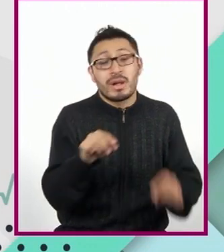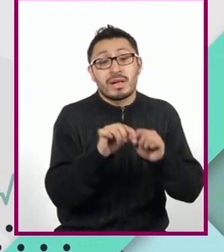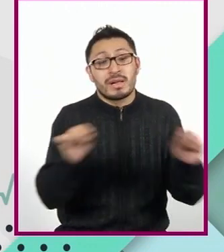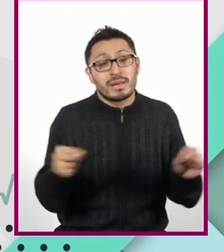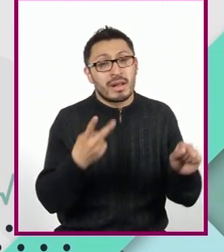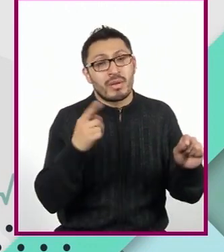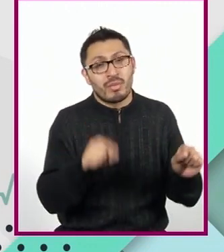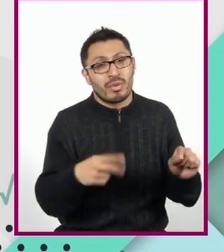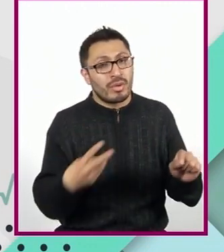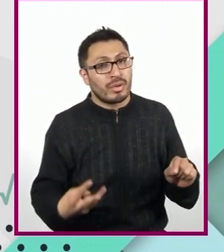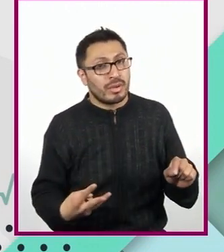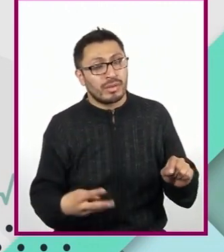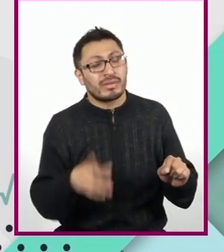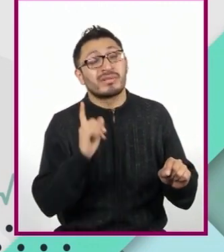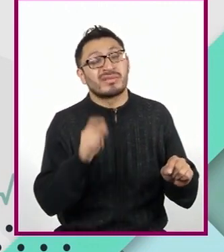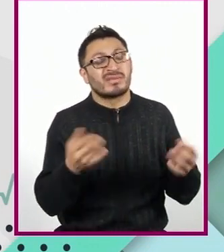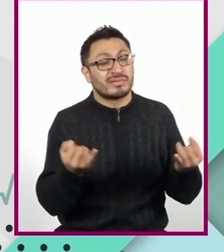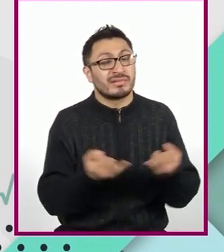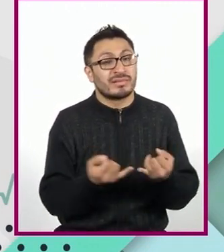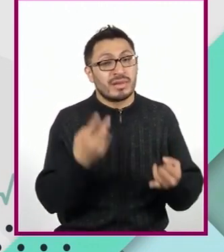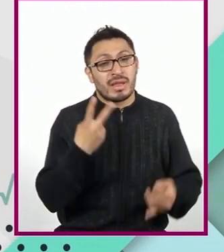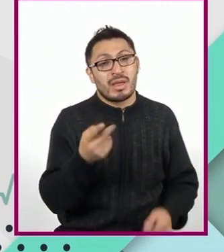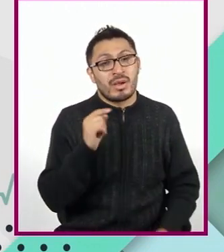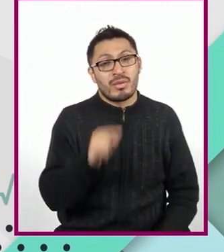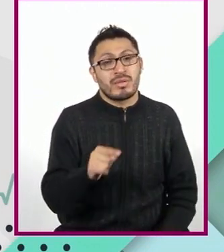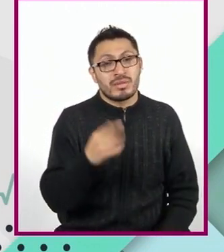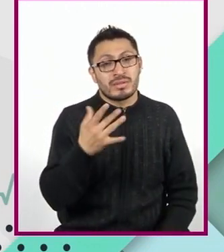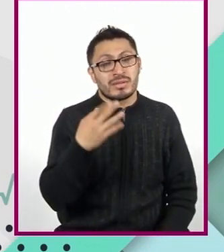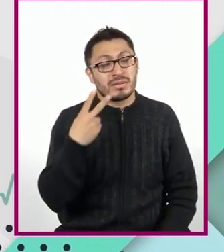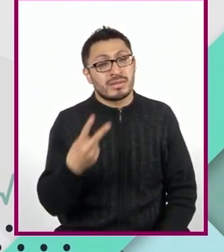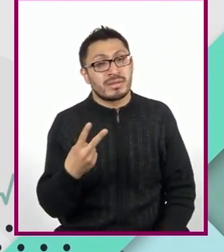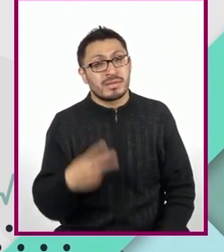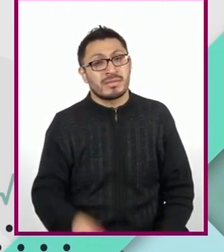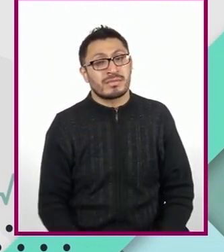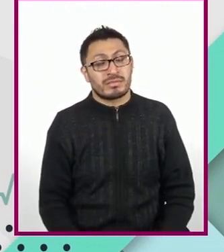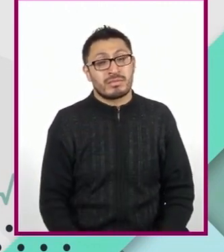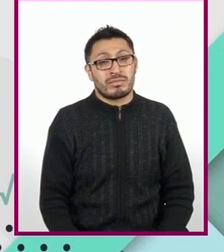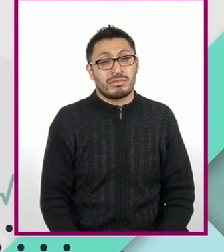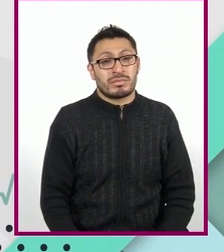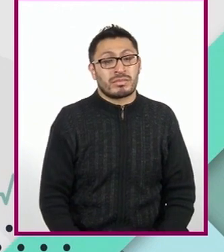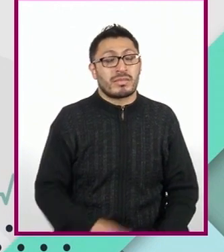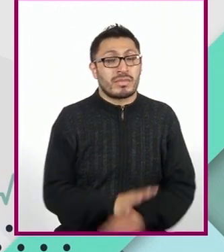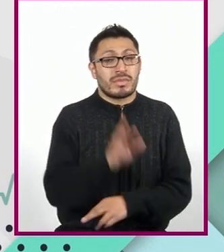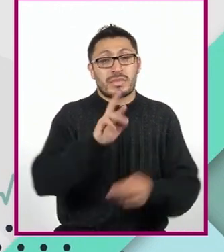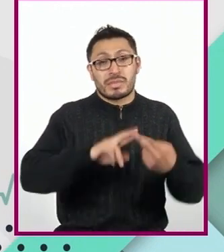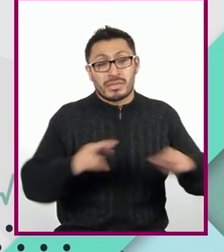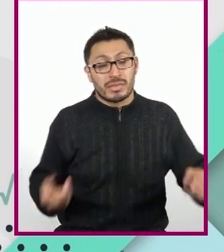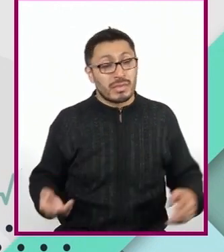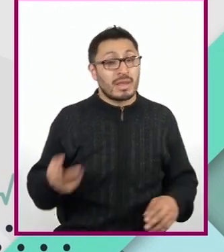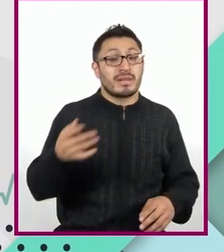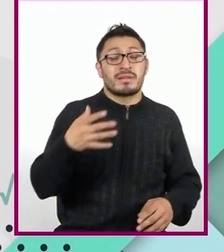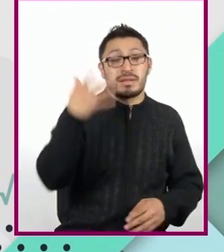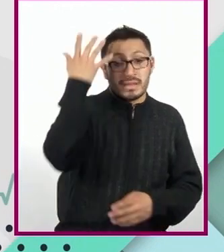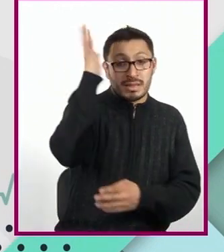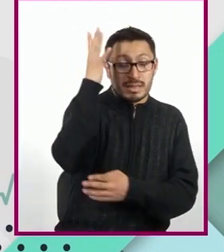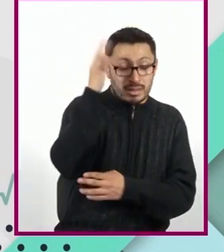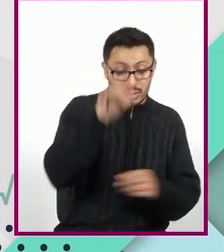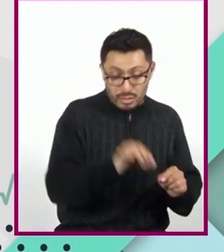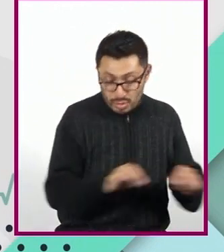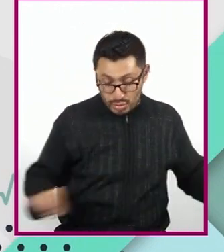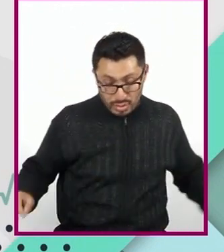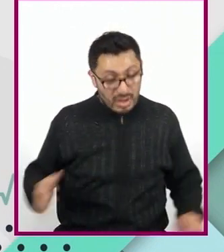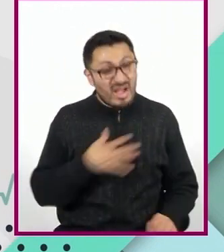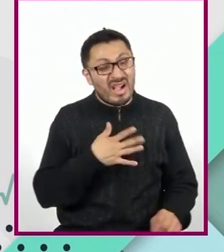entre 2.3 es igual a 2.52. La relación entre la sombra del árbol y mi